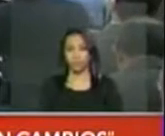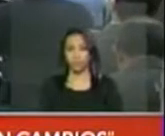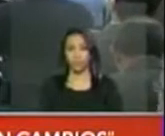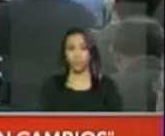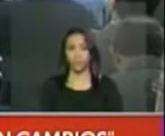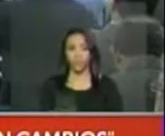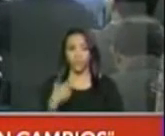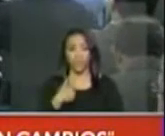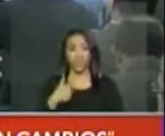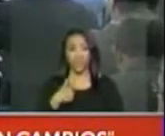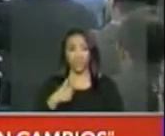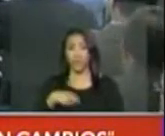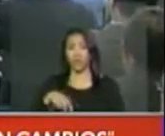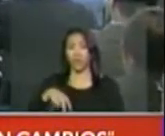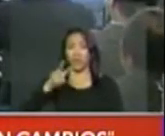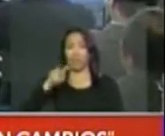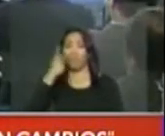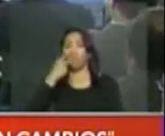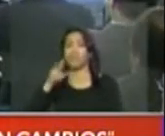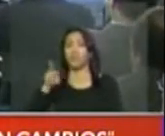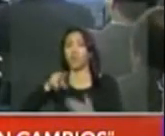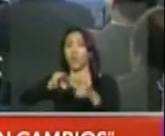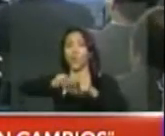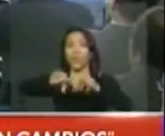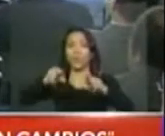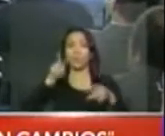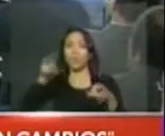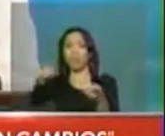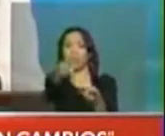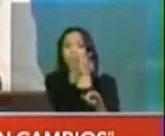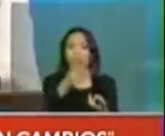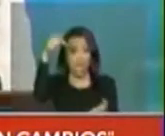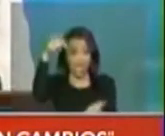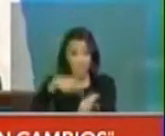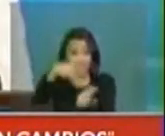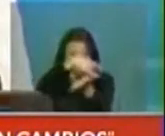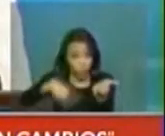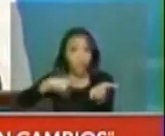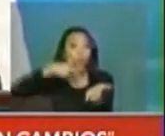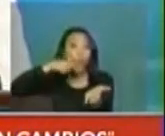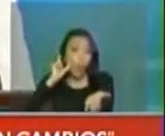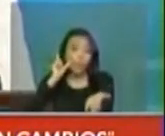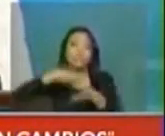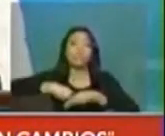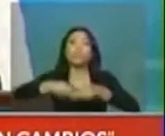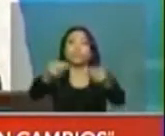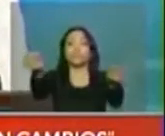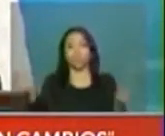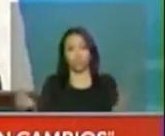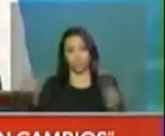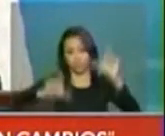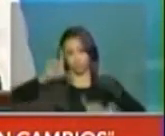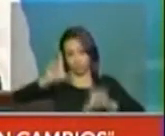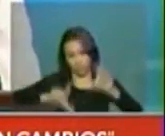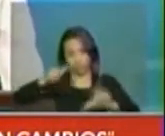Repudio todas repudio las versiones. Todas las versiones. Este documento fue distribuido ayer